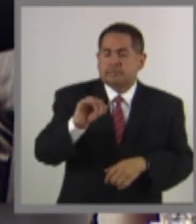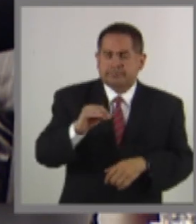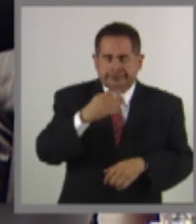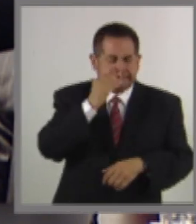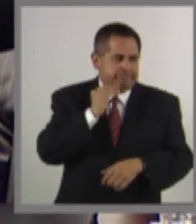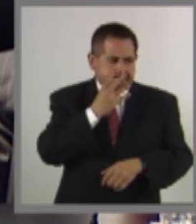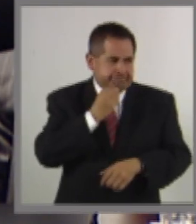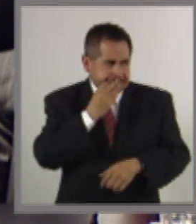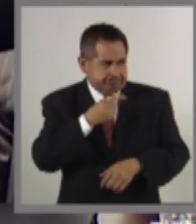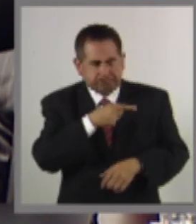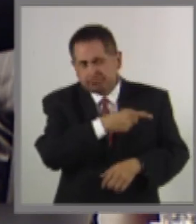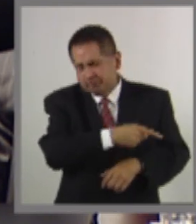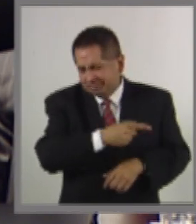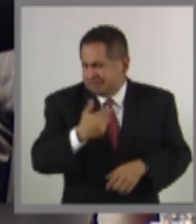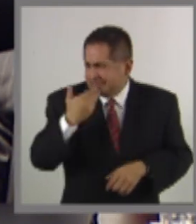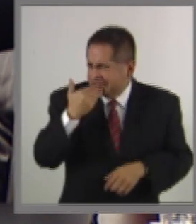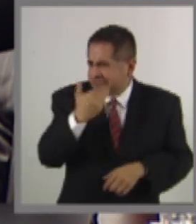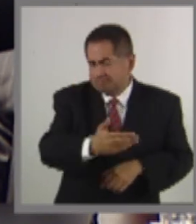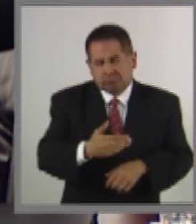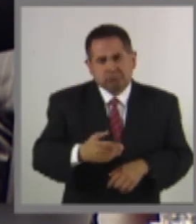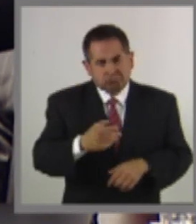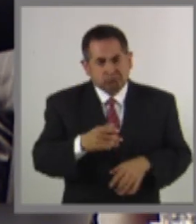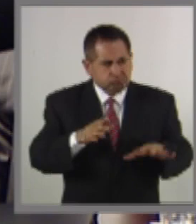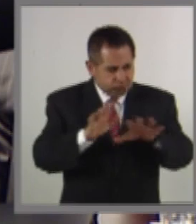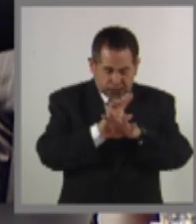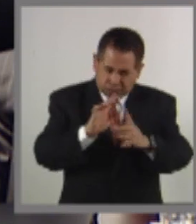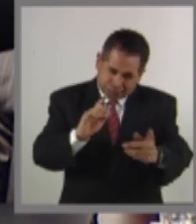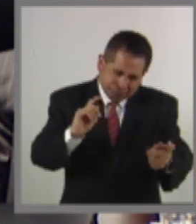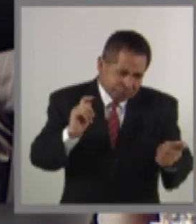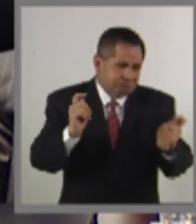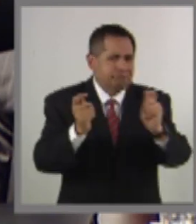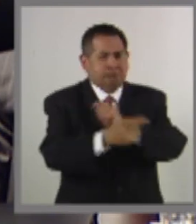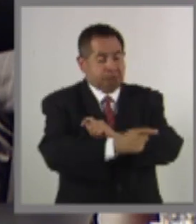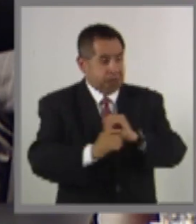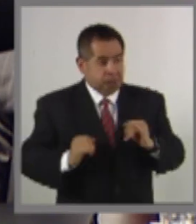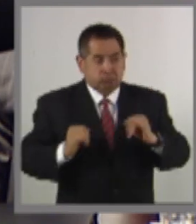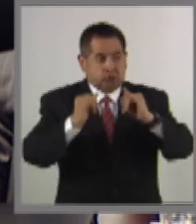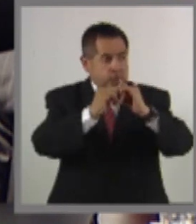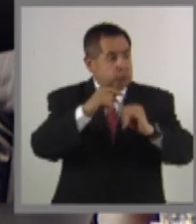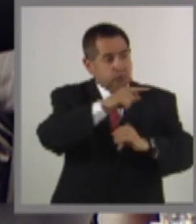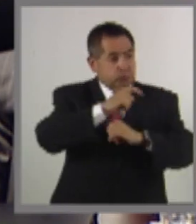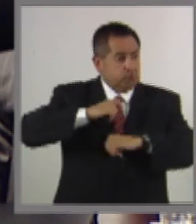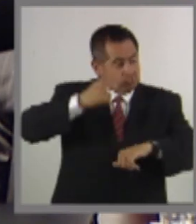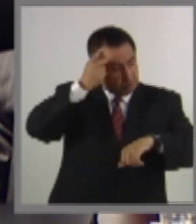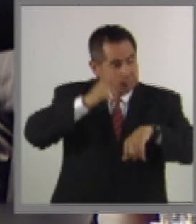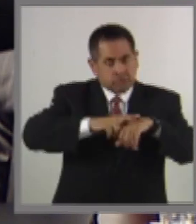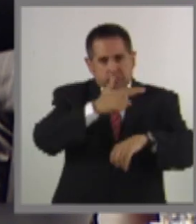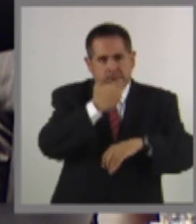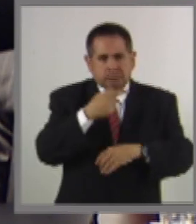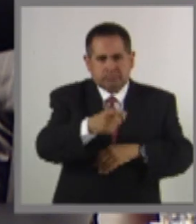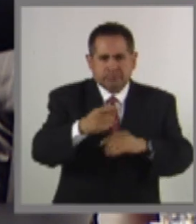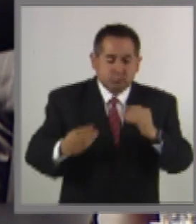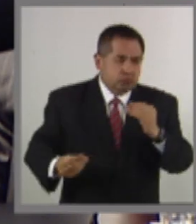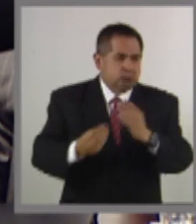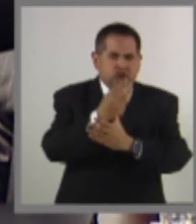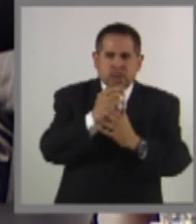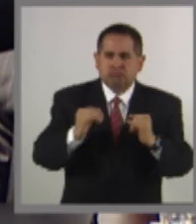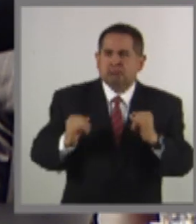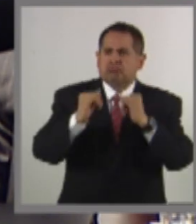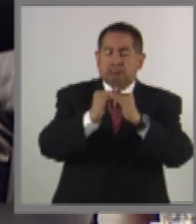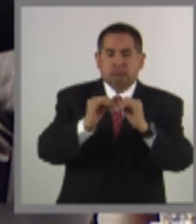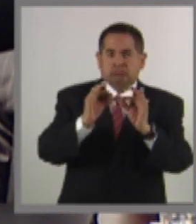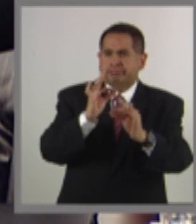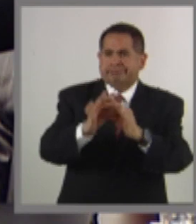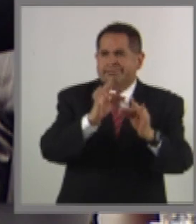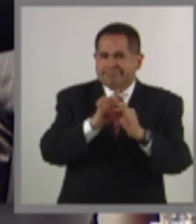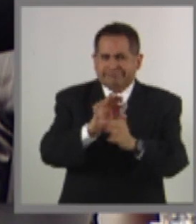pudimos configurar una recomposición total de ese instituto. Es un instituto completamente que dejas de